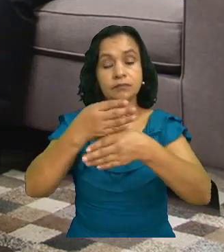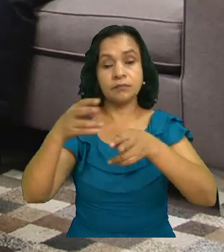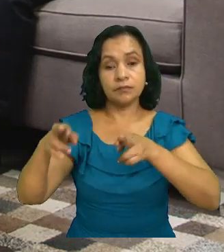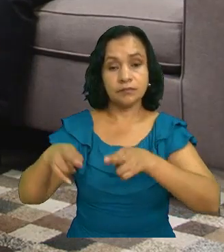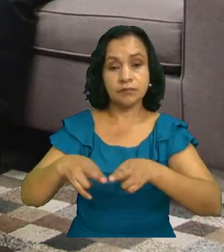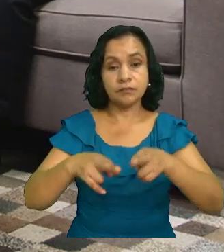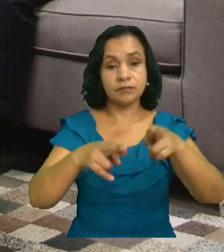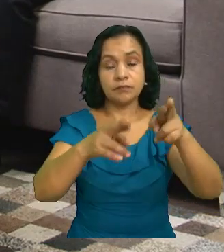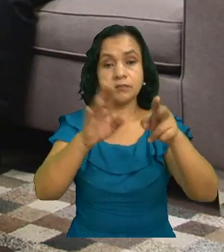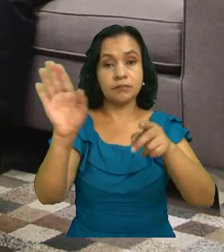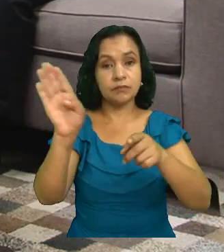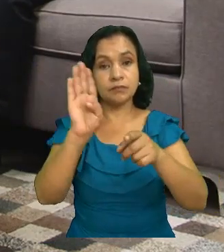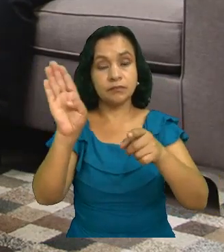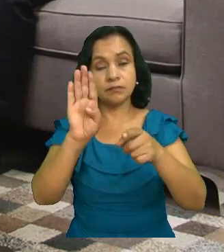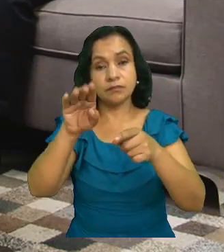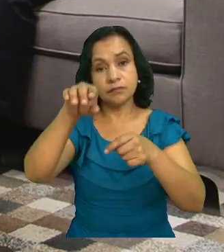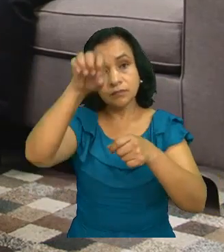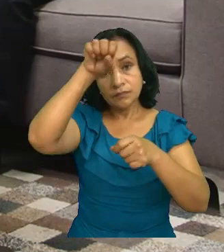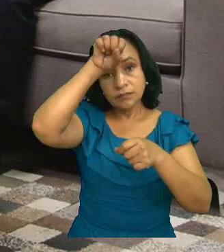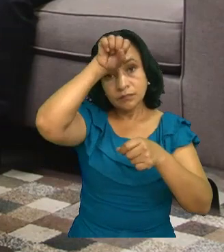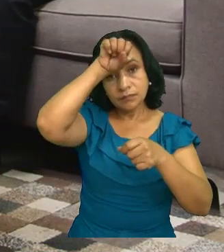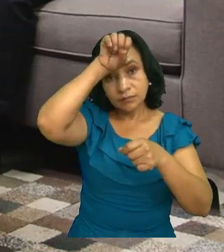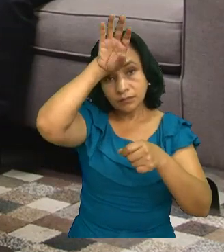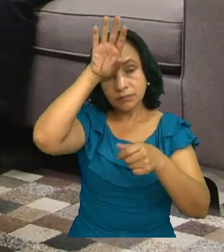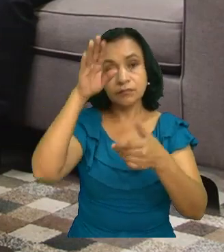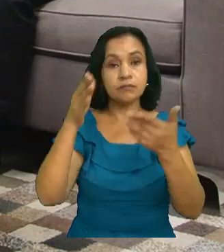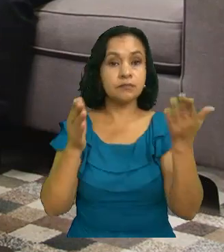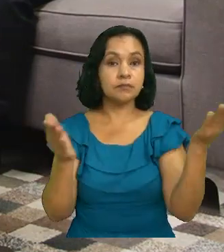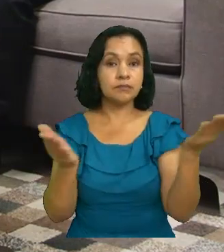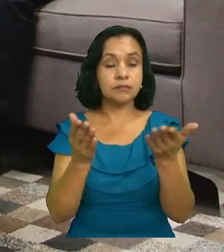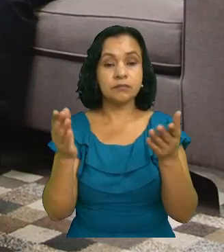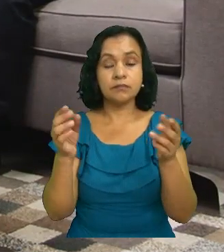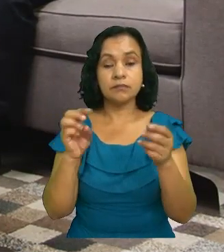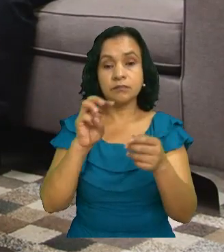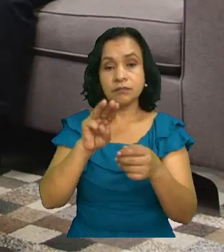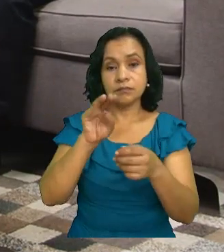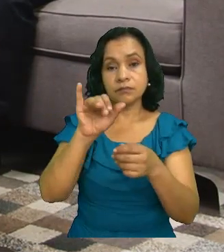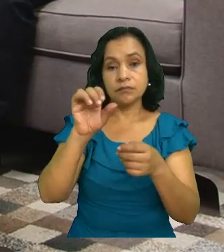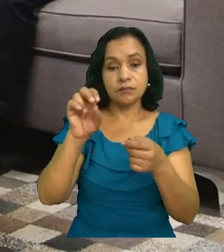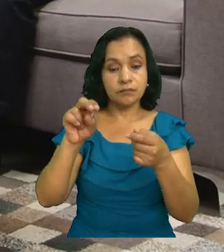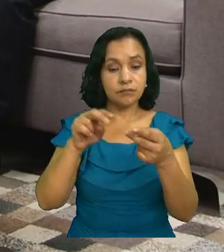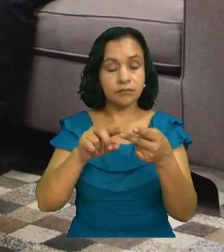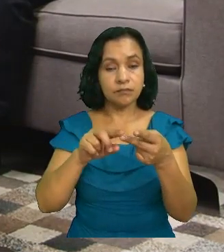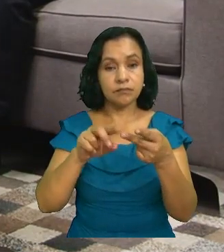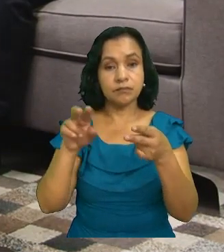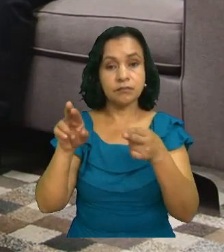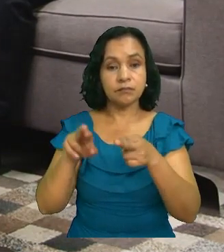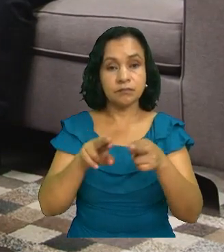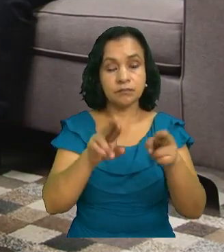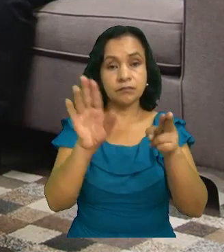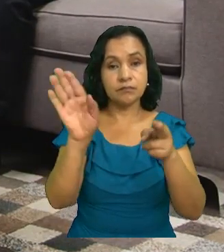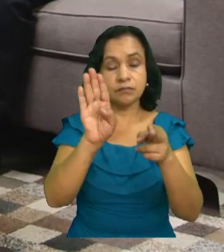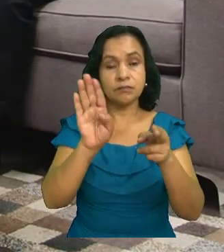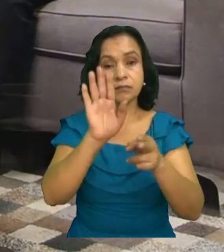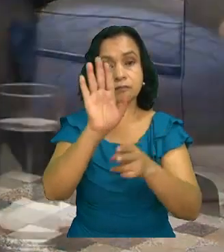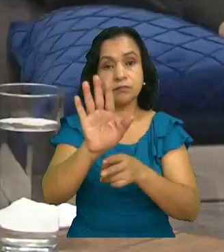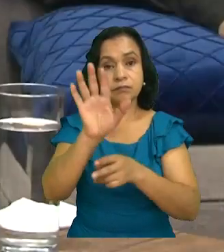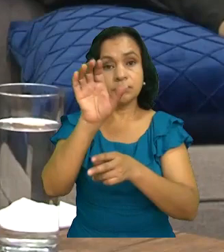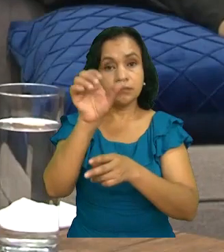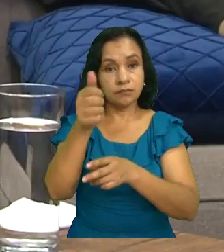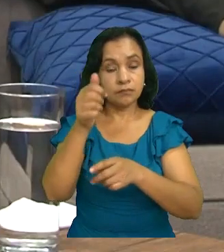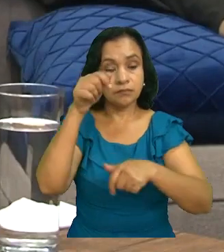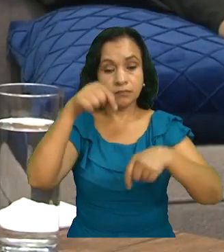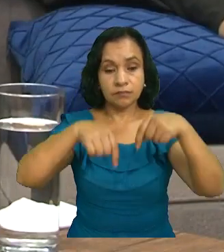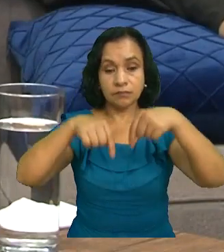Blanco, Mulucucú, Ciuna. Solamente entre Muimui, Matiguas, Río Blanco estamos construyendo 56 kilómetros